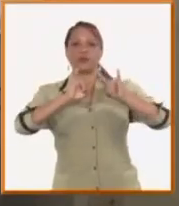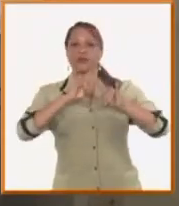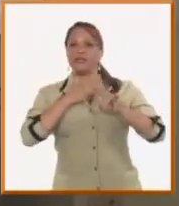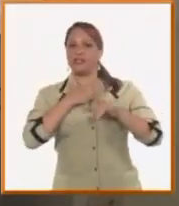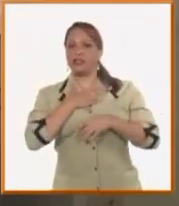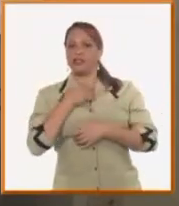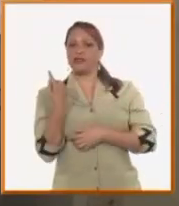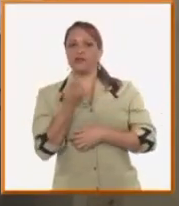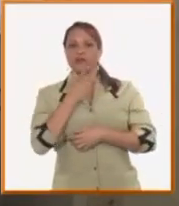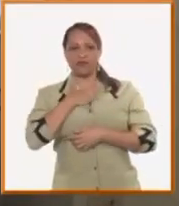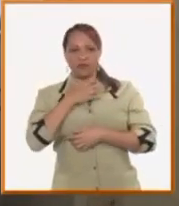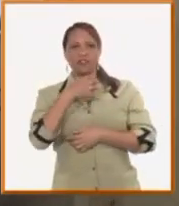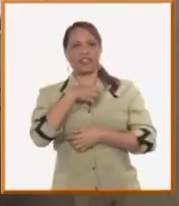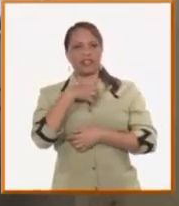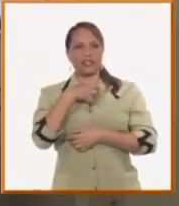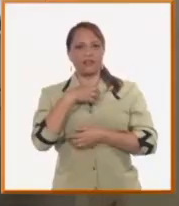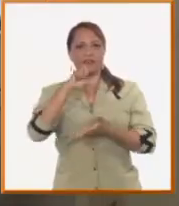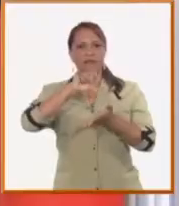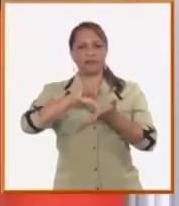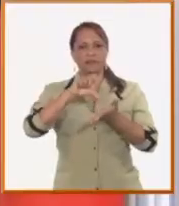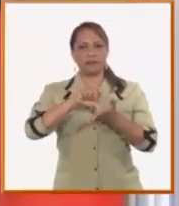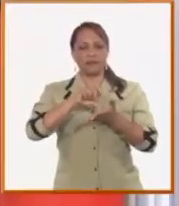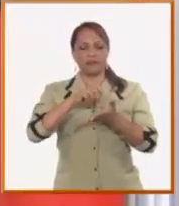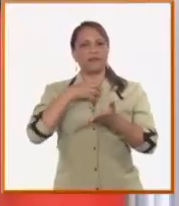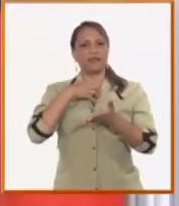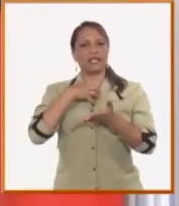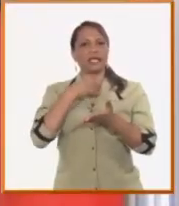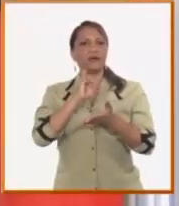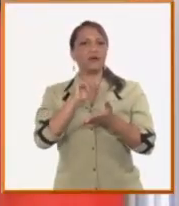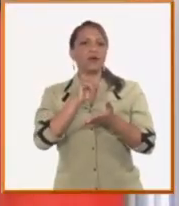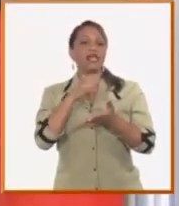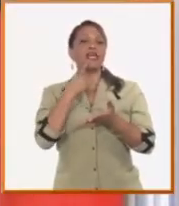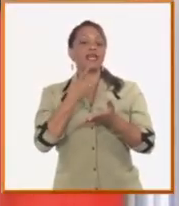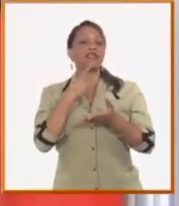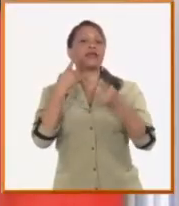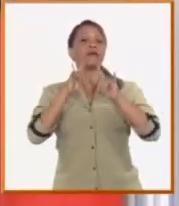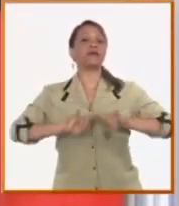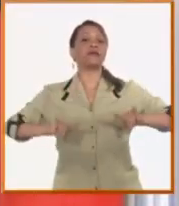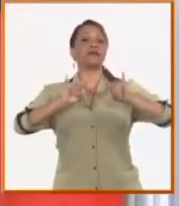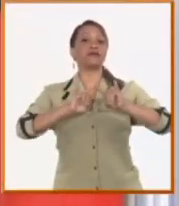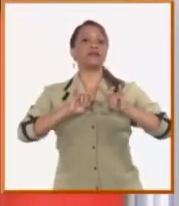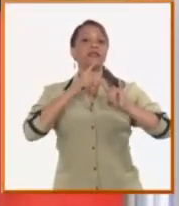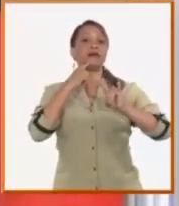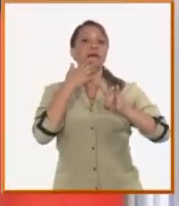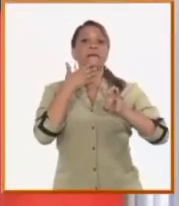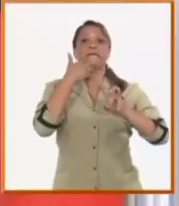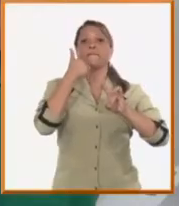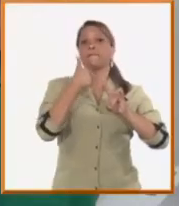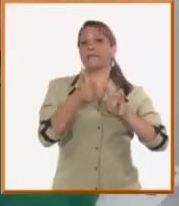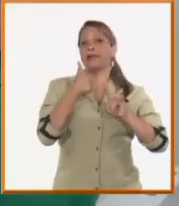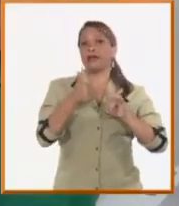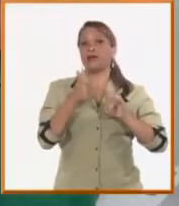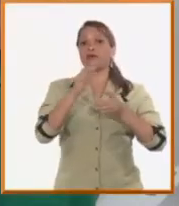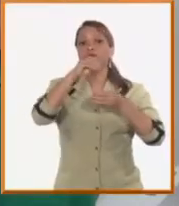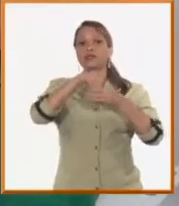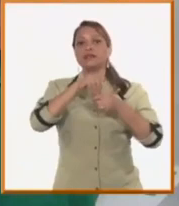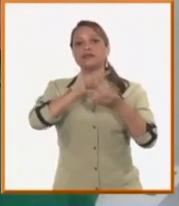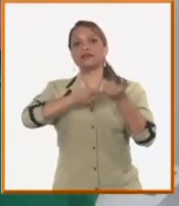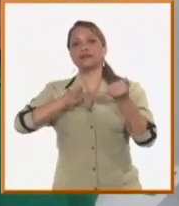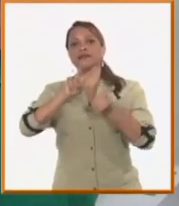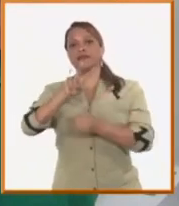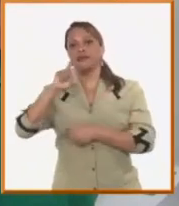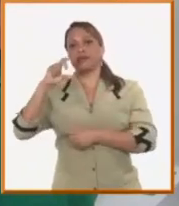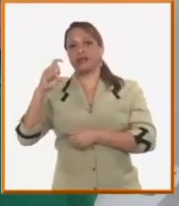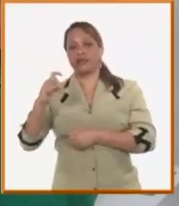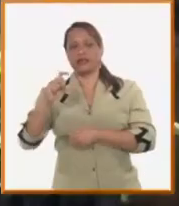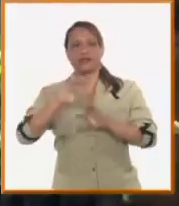nuestra Universidad Central Marta Abreu de las Villas, que es una de las universidades de mayor perfil en todas las ramas